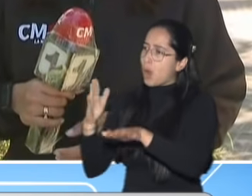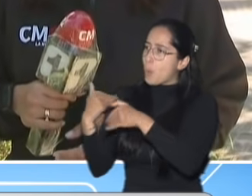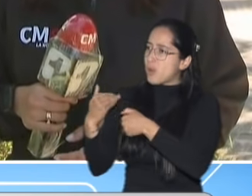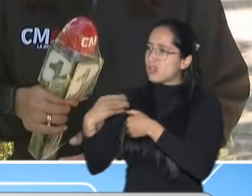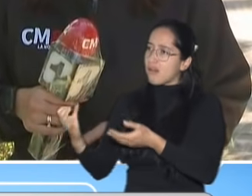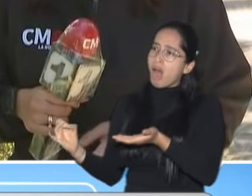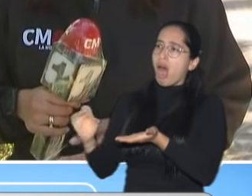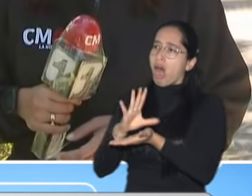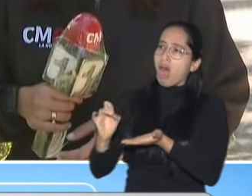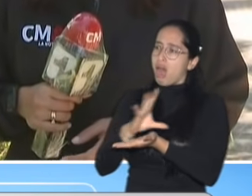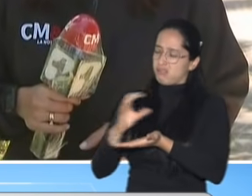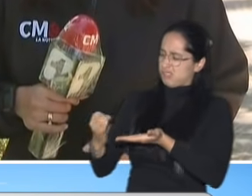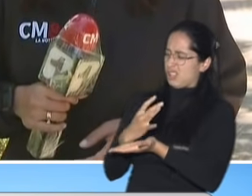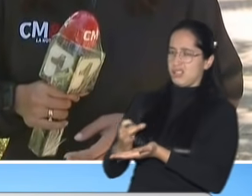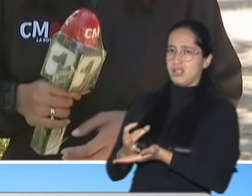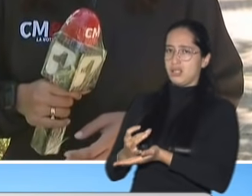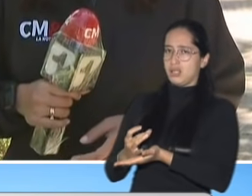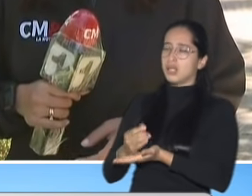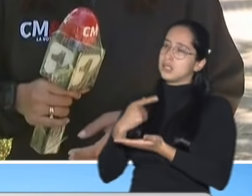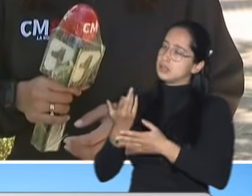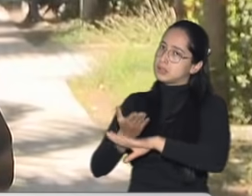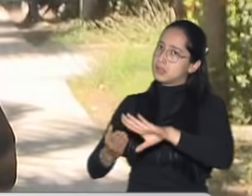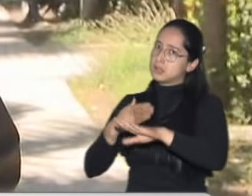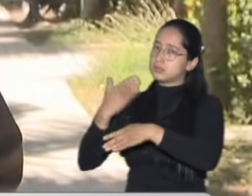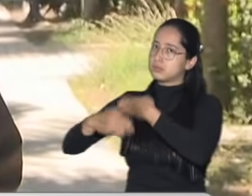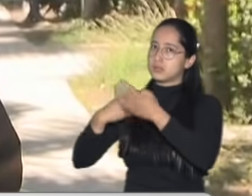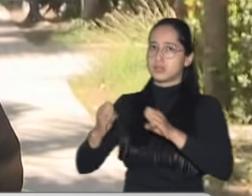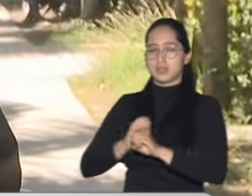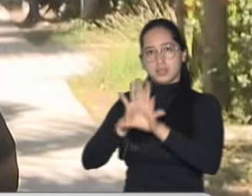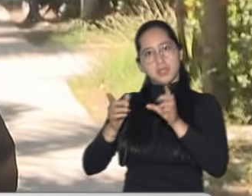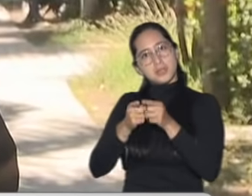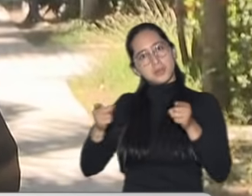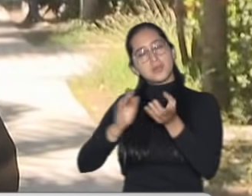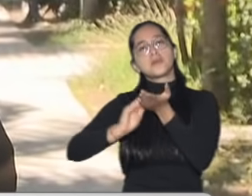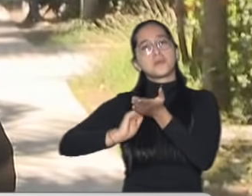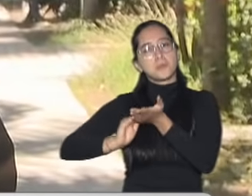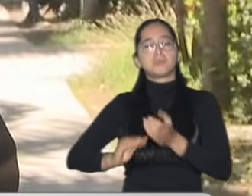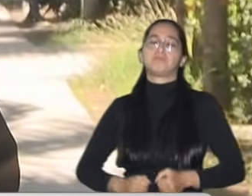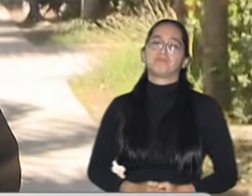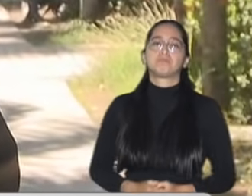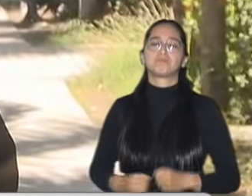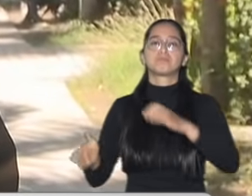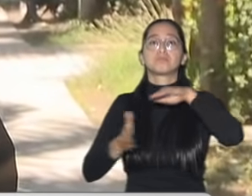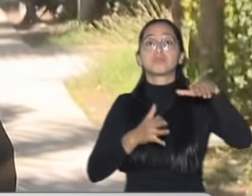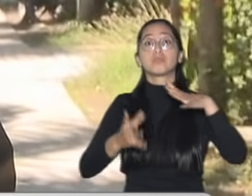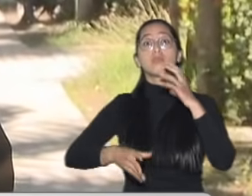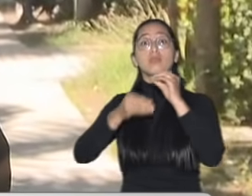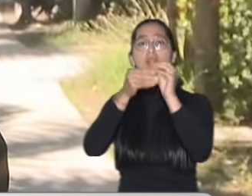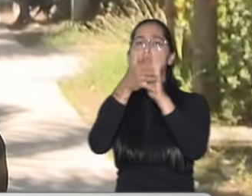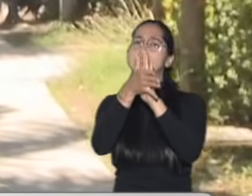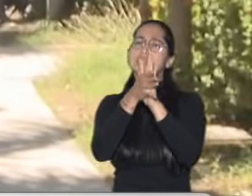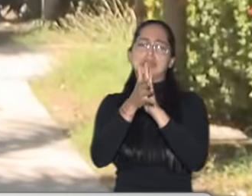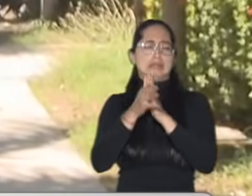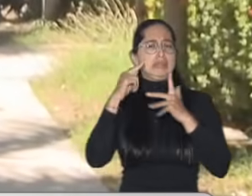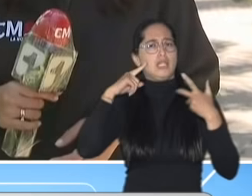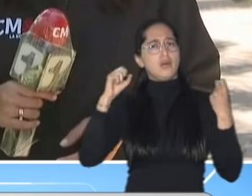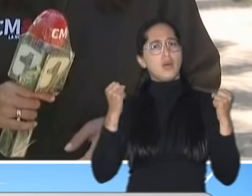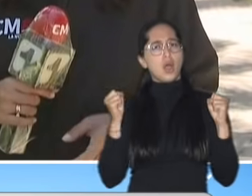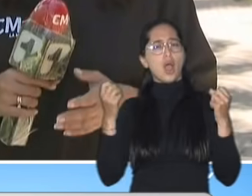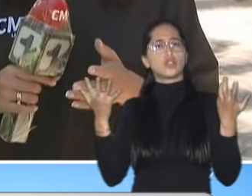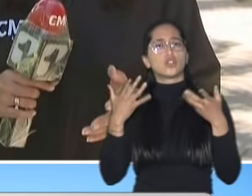mensajes intimidatorios. Y en otras noticias, hay preocupación entre los líderes y la comunidad de El